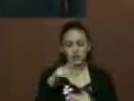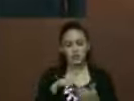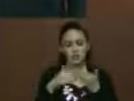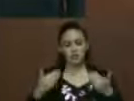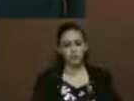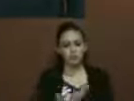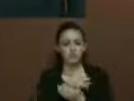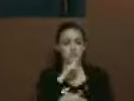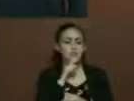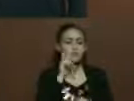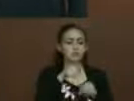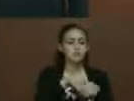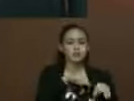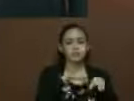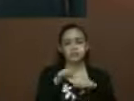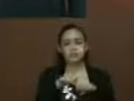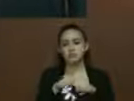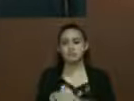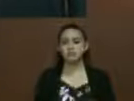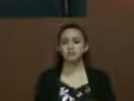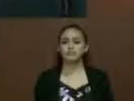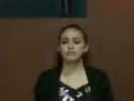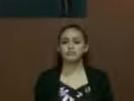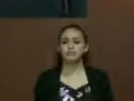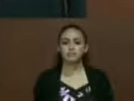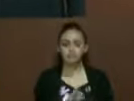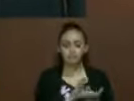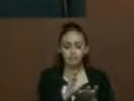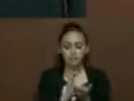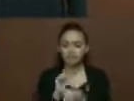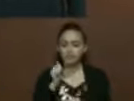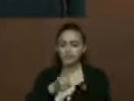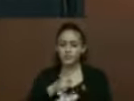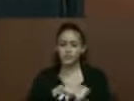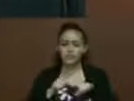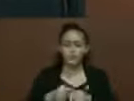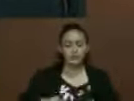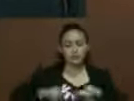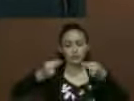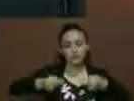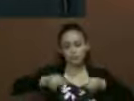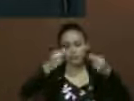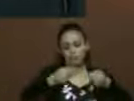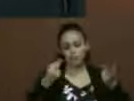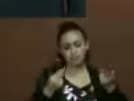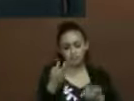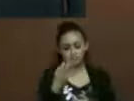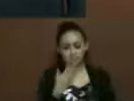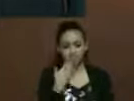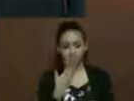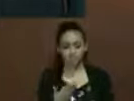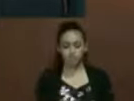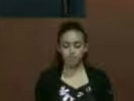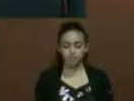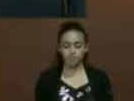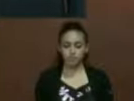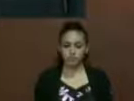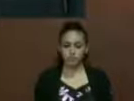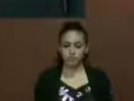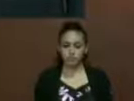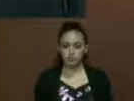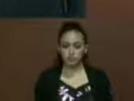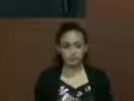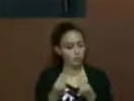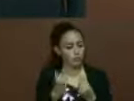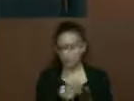a trabajar, a invertir, a desarrollar algunos negocios, cosa que nos da, a